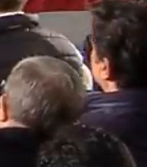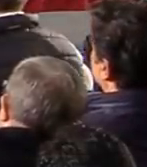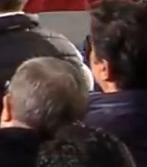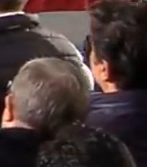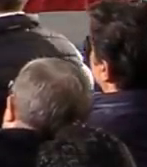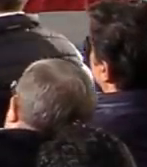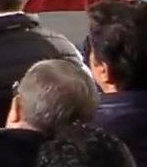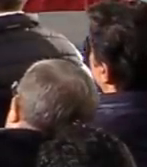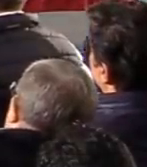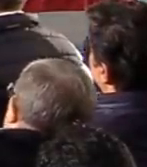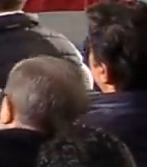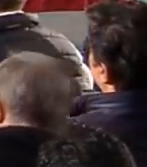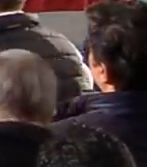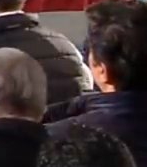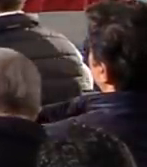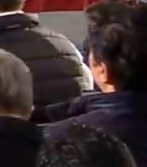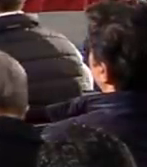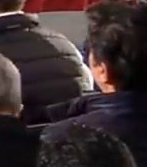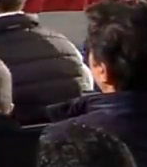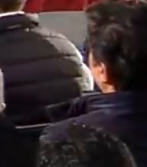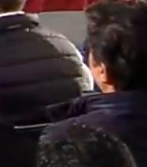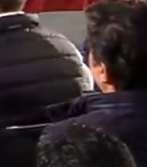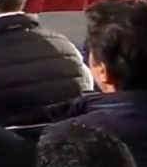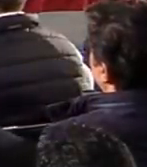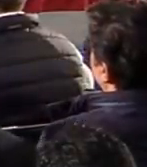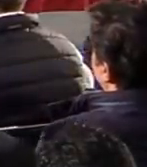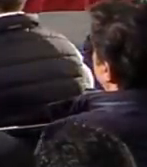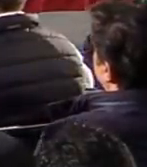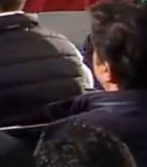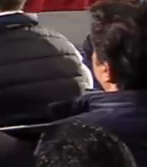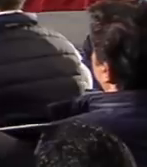una beca para